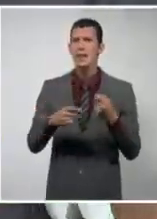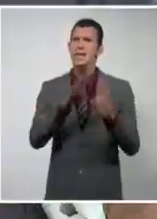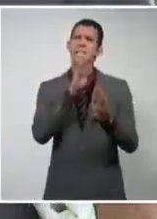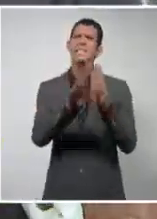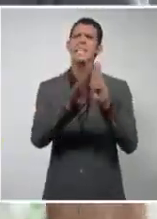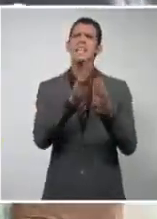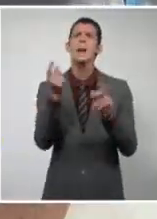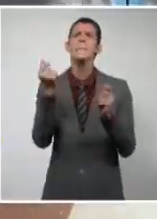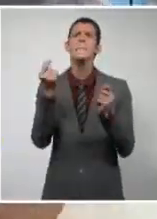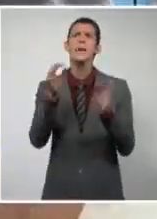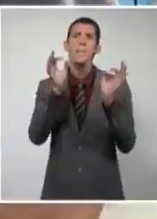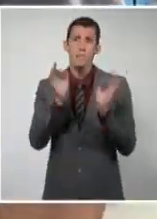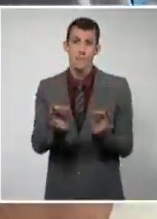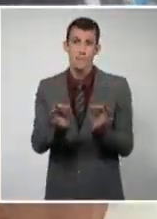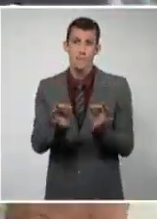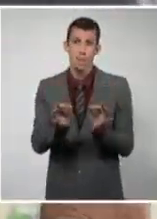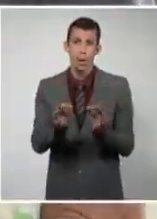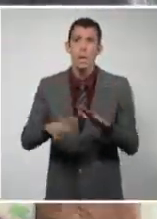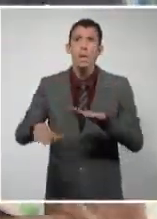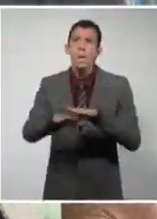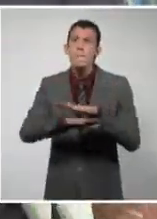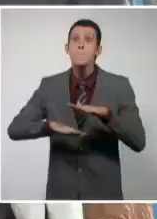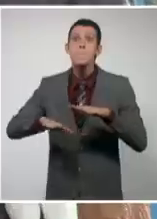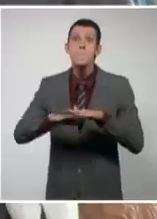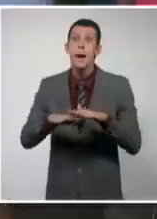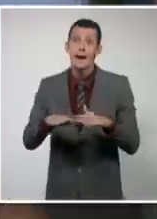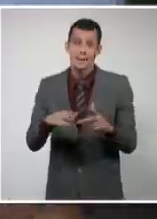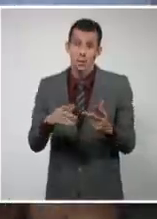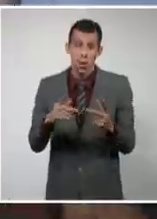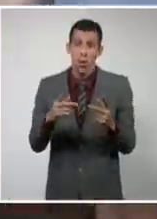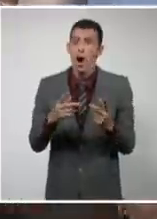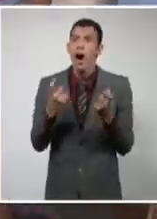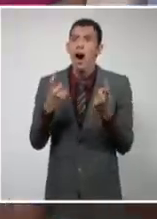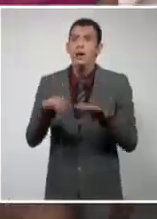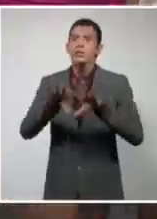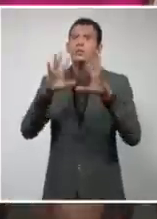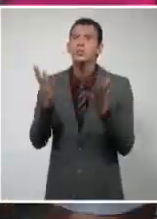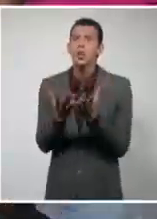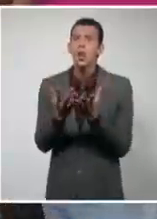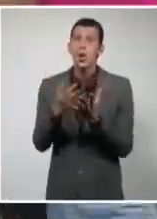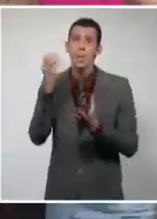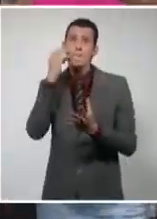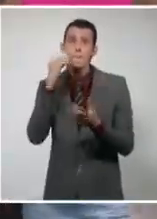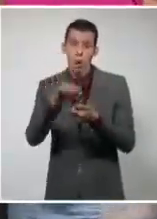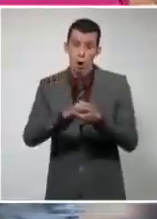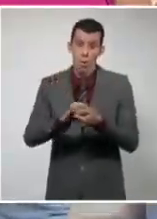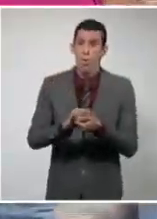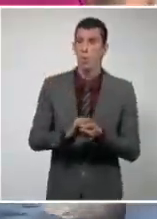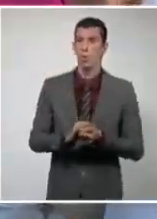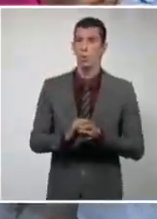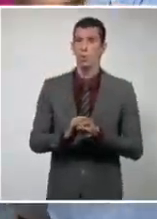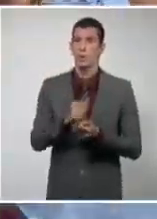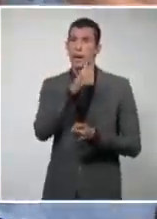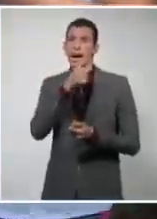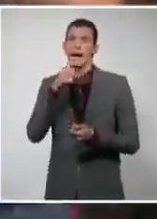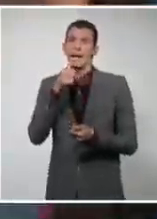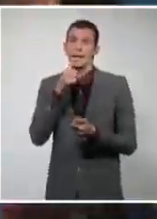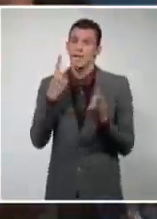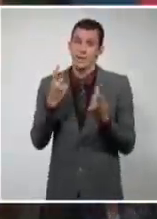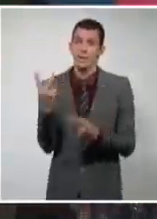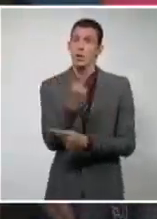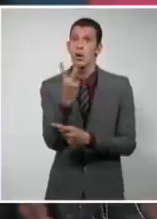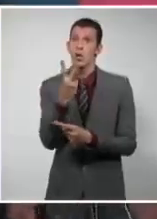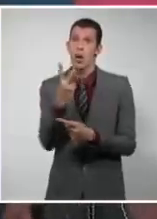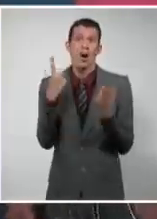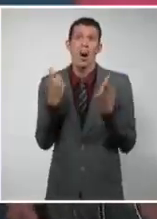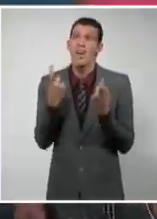a precio de tienda, dos productos básicos como el detergente, como el aceite. No obstante las demandas insatisfechas, hay cuestiones subjetivas que podrían contribuir